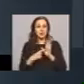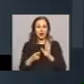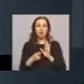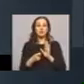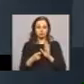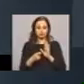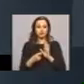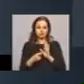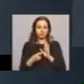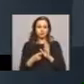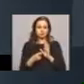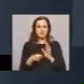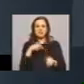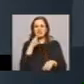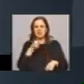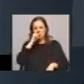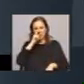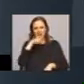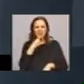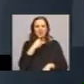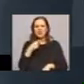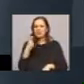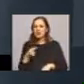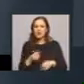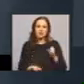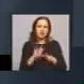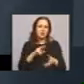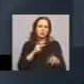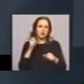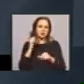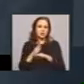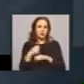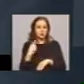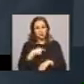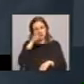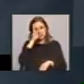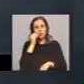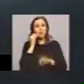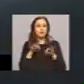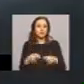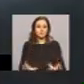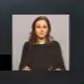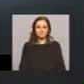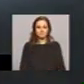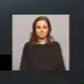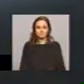ahí diciendo mentiras y creando una realidad alternativa que, bueno, al final sabemos cómo termina todo eso, ¿no?